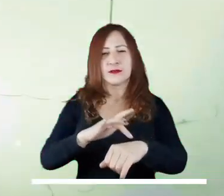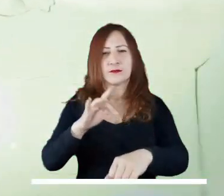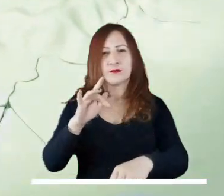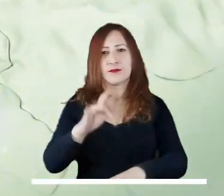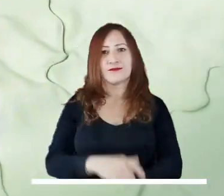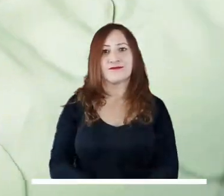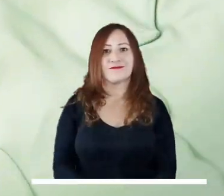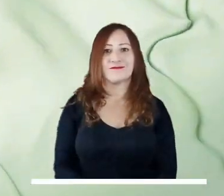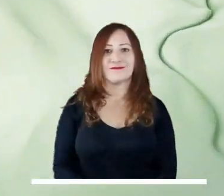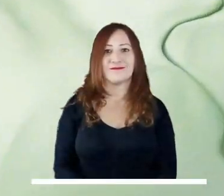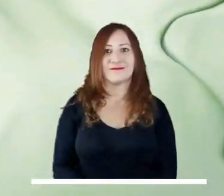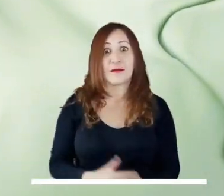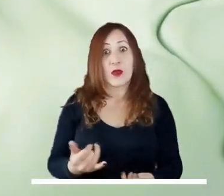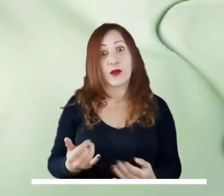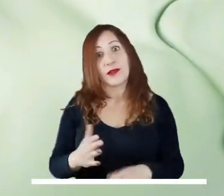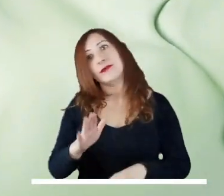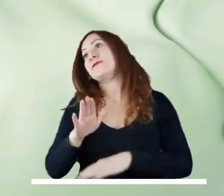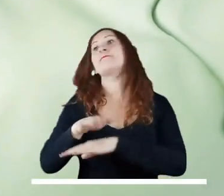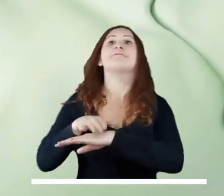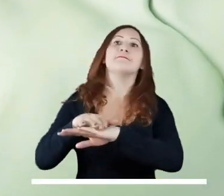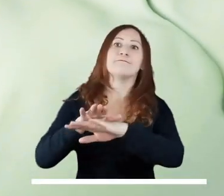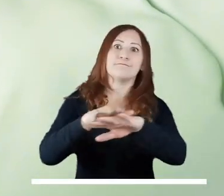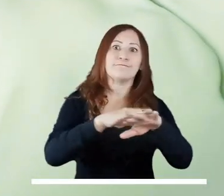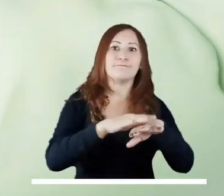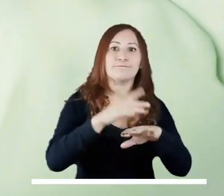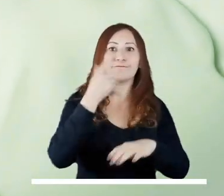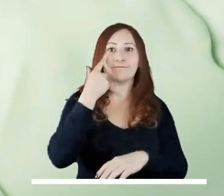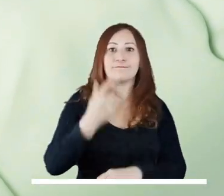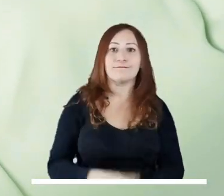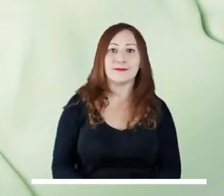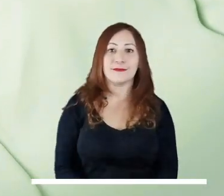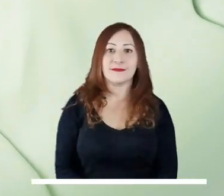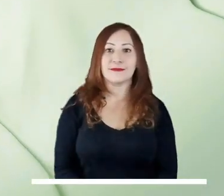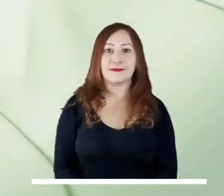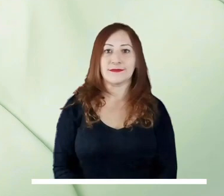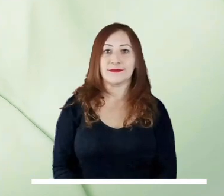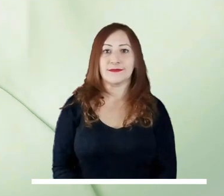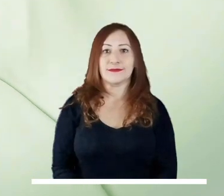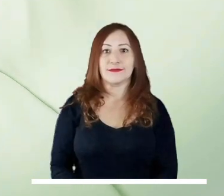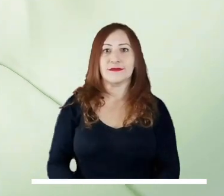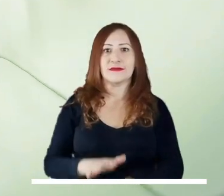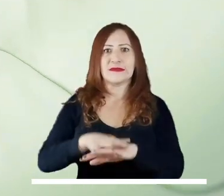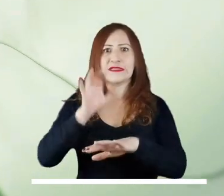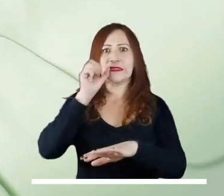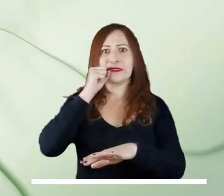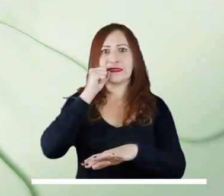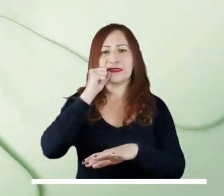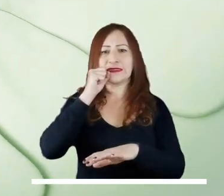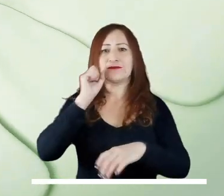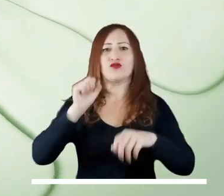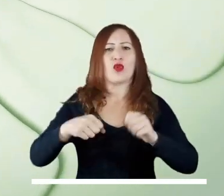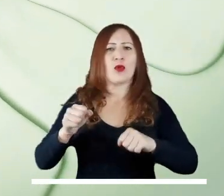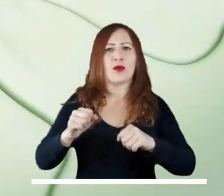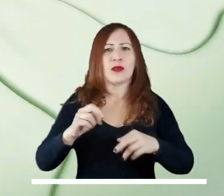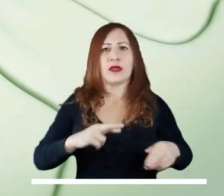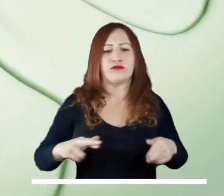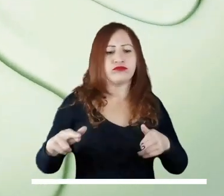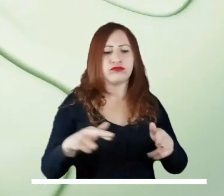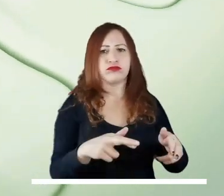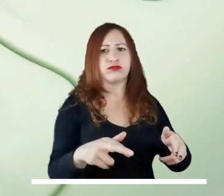Finalmente, Bogotá promete una mañana nublada con probables lluvias ligeras en el sur y oriente de la ciudad, especialmente en las primeras horas del